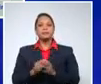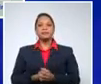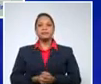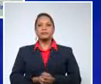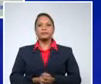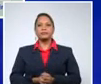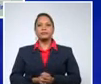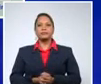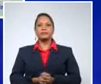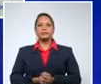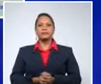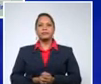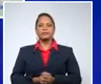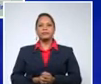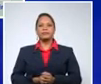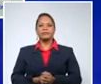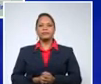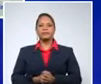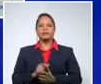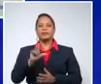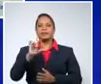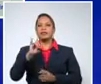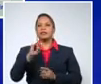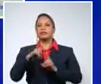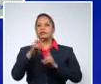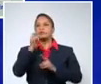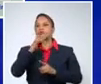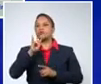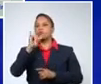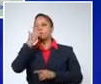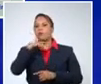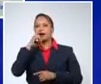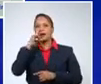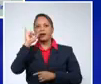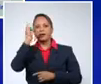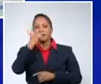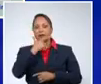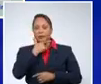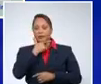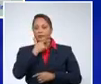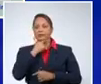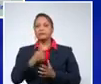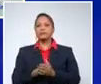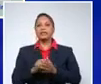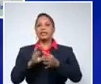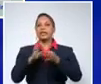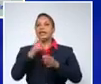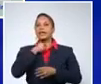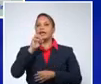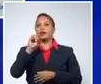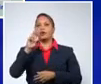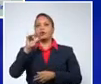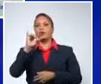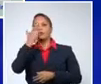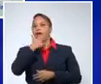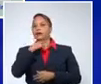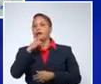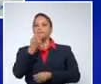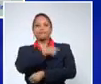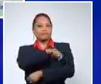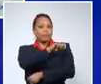78.609, Lituania, Bahrein, Georgia, España con